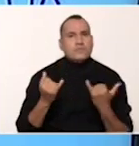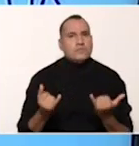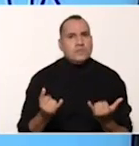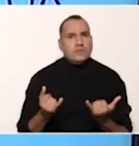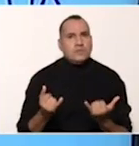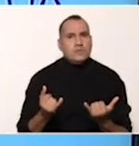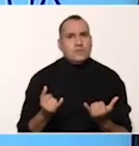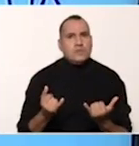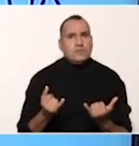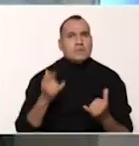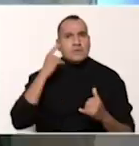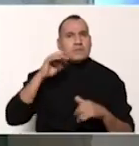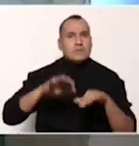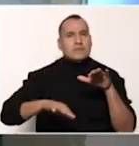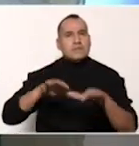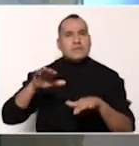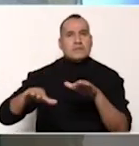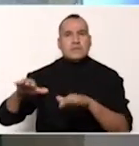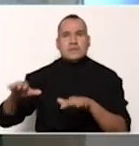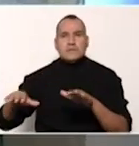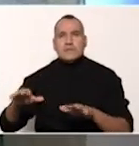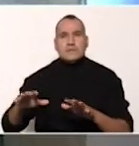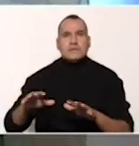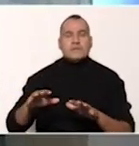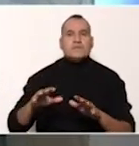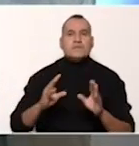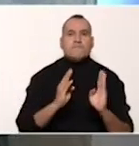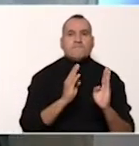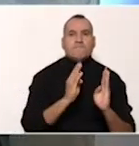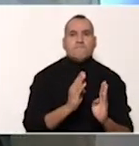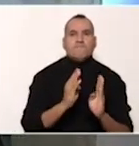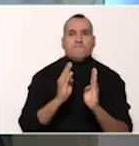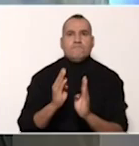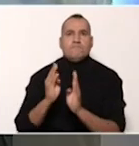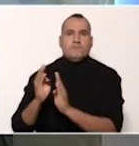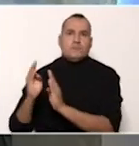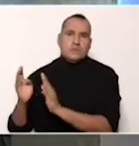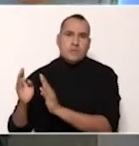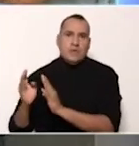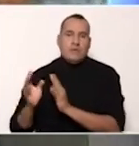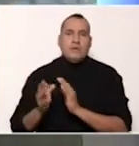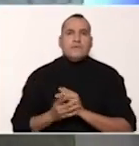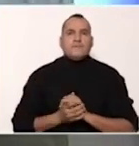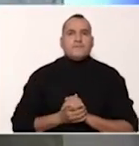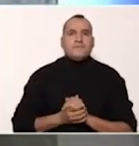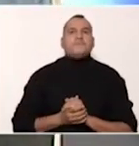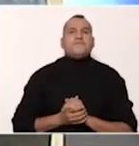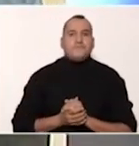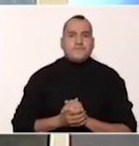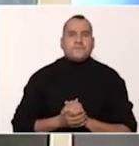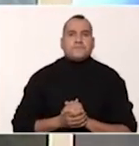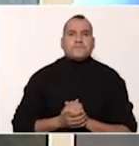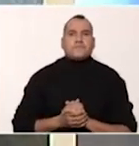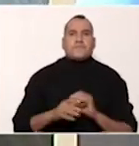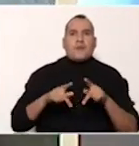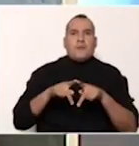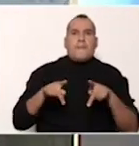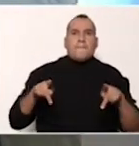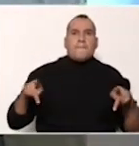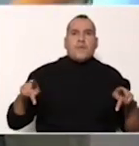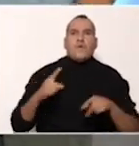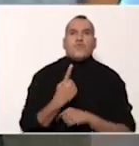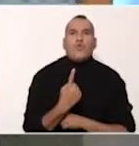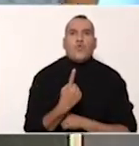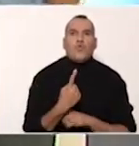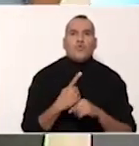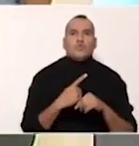polinomios, dependiendo a la cantidad de términos, ellos se dividen en monomio, aquel que tiene un